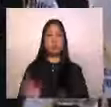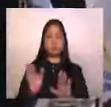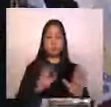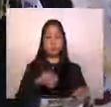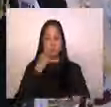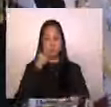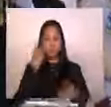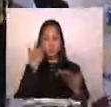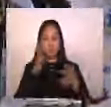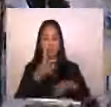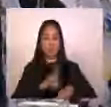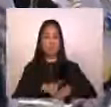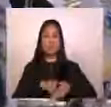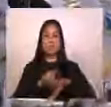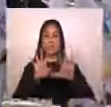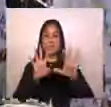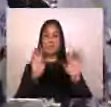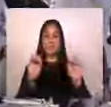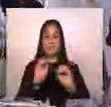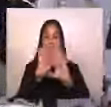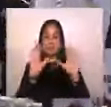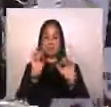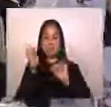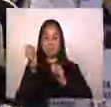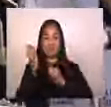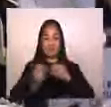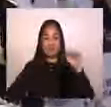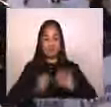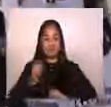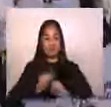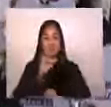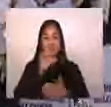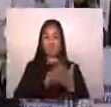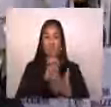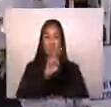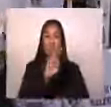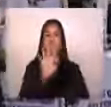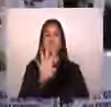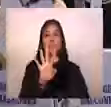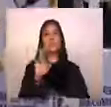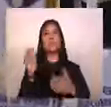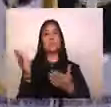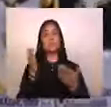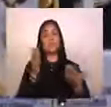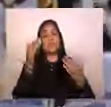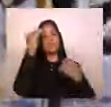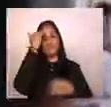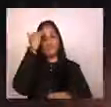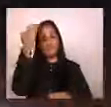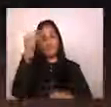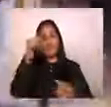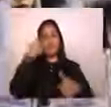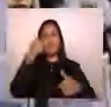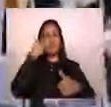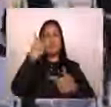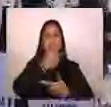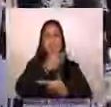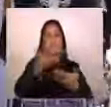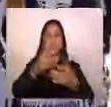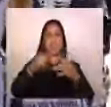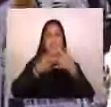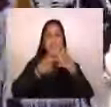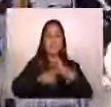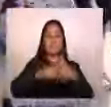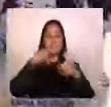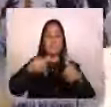Cuando estamos llegando a las 9 de la mañana del 15 de septiembre de 2024, nuestro saludo desde donde se origina